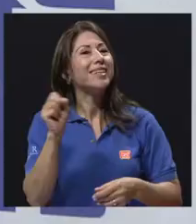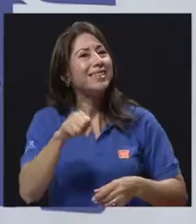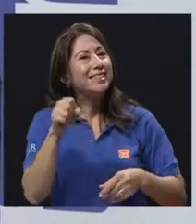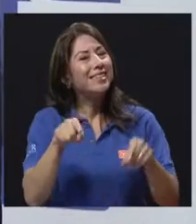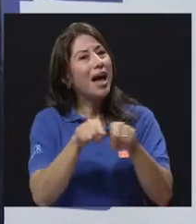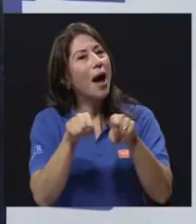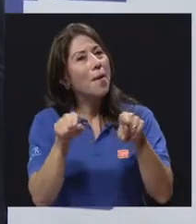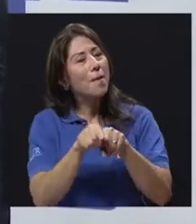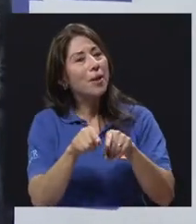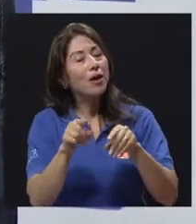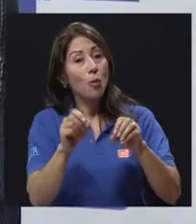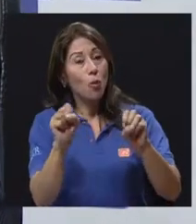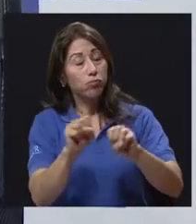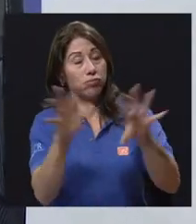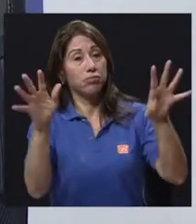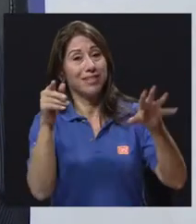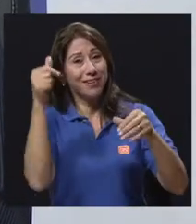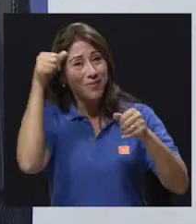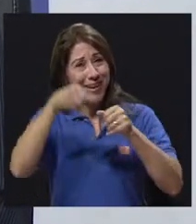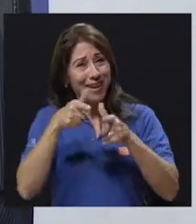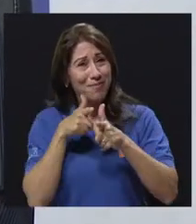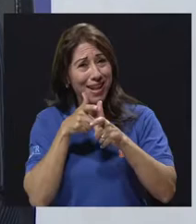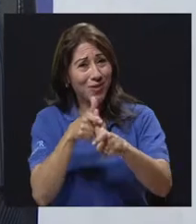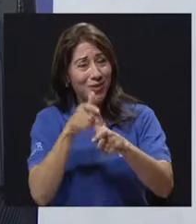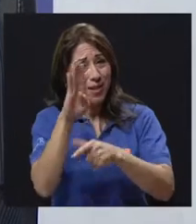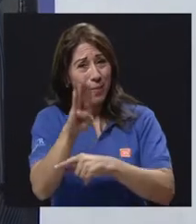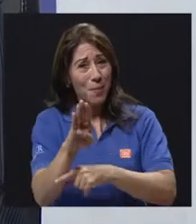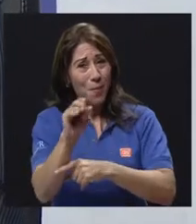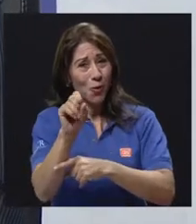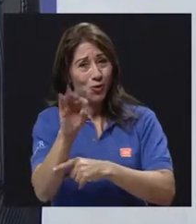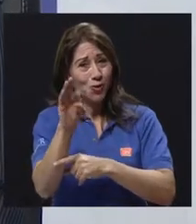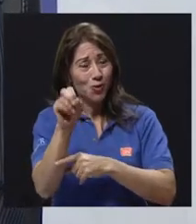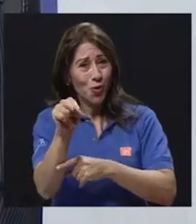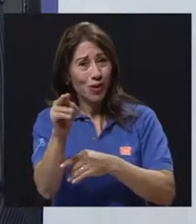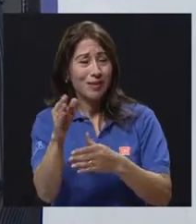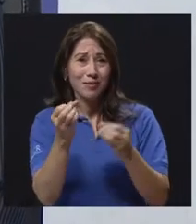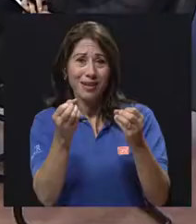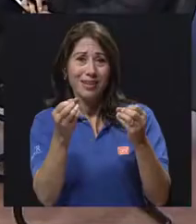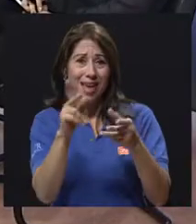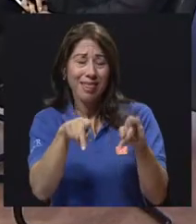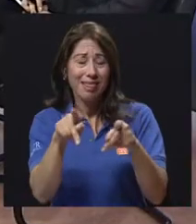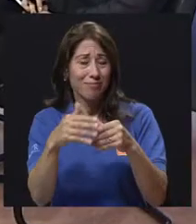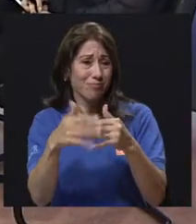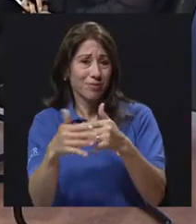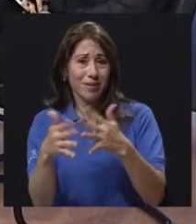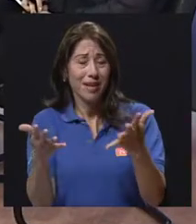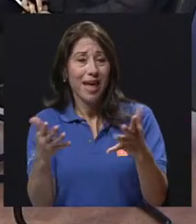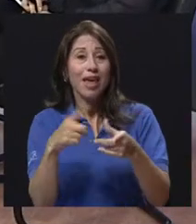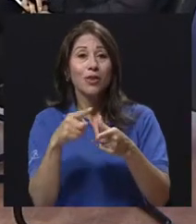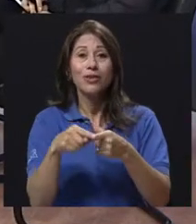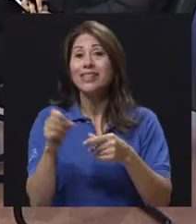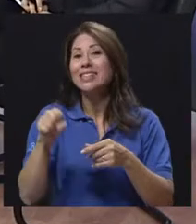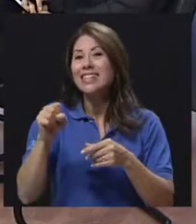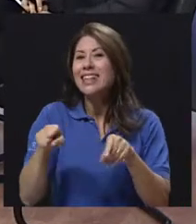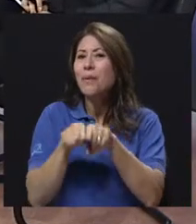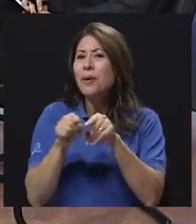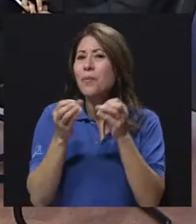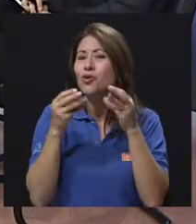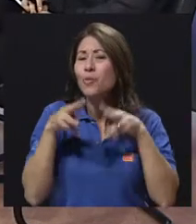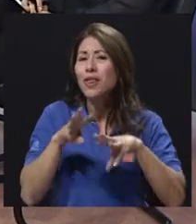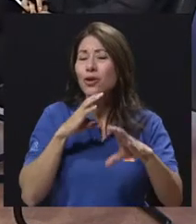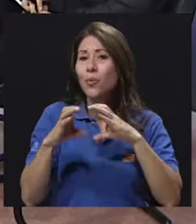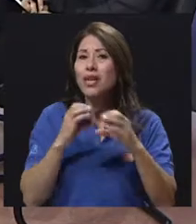de gente en la meta, me imagino. Sí, es impresionante. Es un montón de gente acreditada, entonces también era, ¿verdad? Sí. Como complicado. Y hay zonas